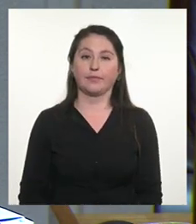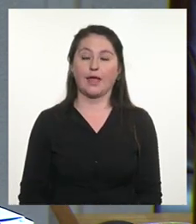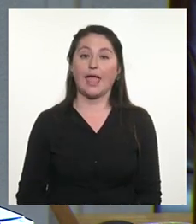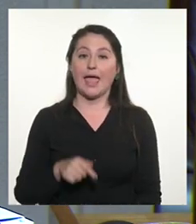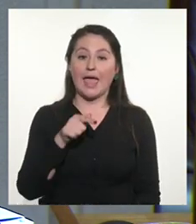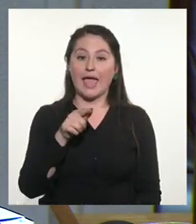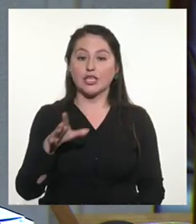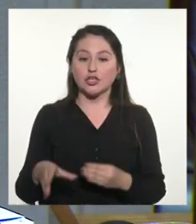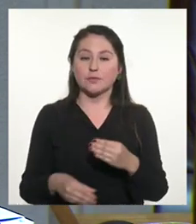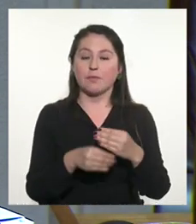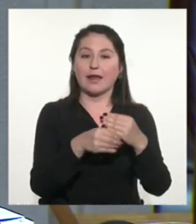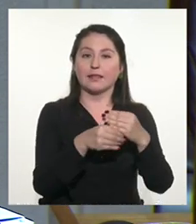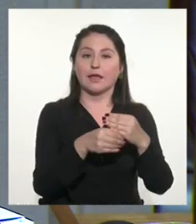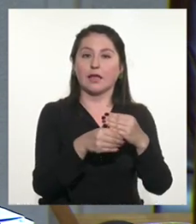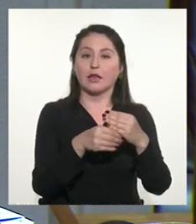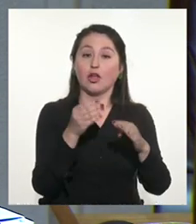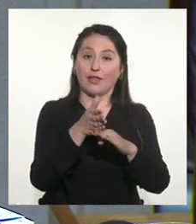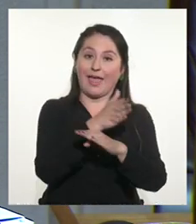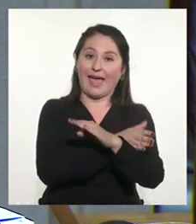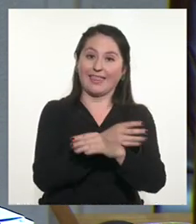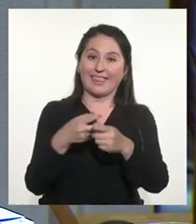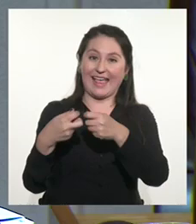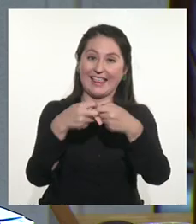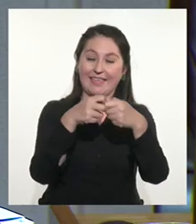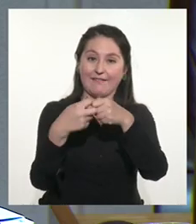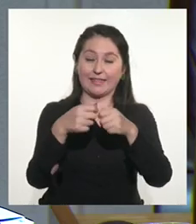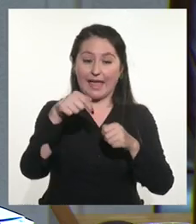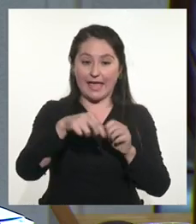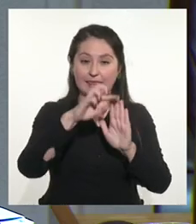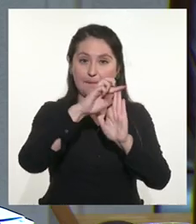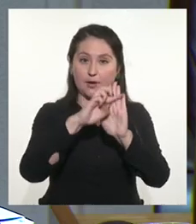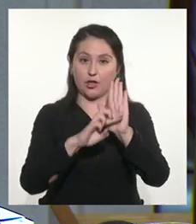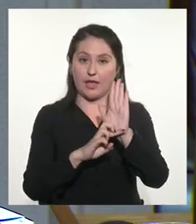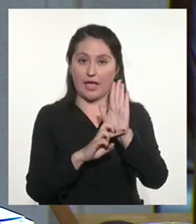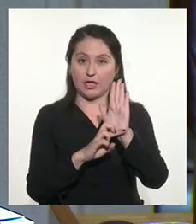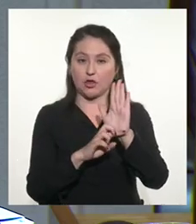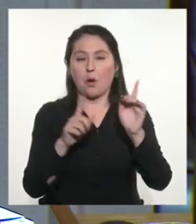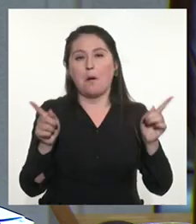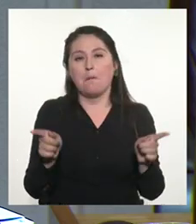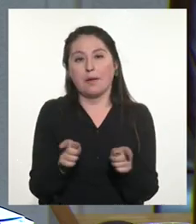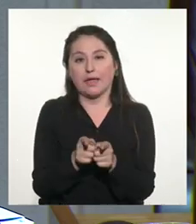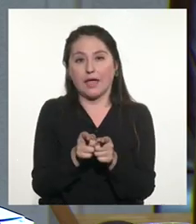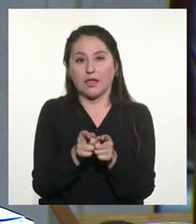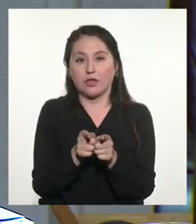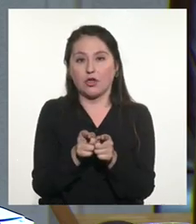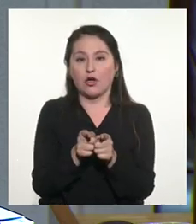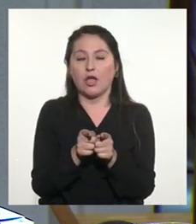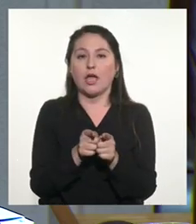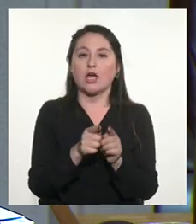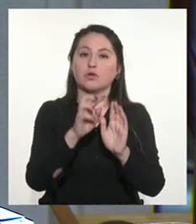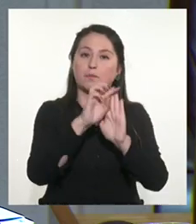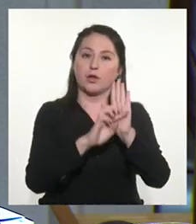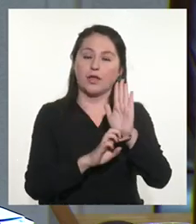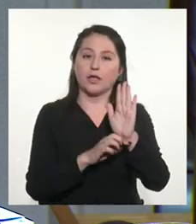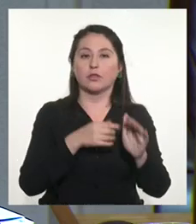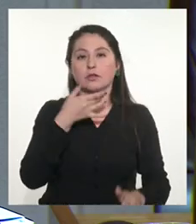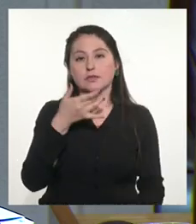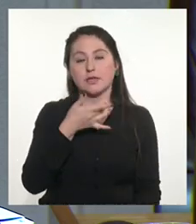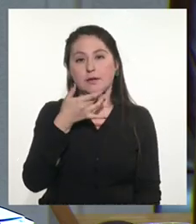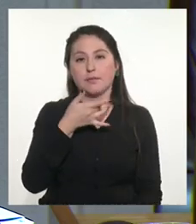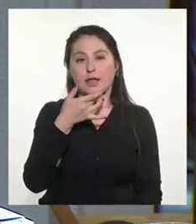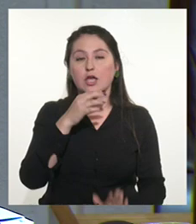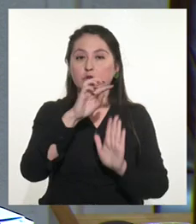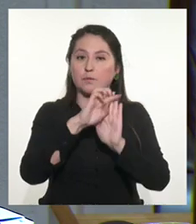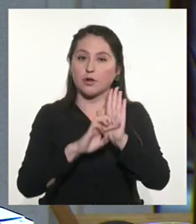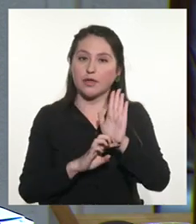parte de lo que se mencionó en el debate este proyecto que es un proyecto pequeño es un proyecto simple pero que espero que un proyecto